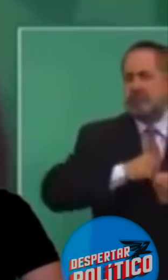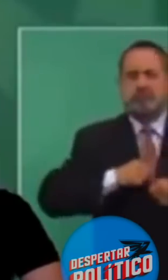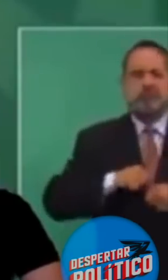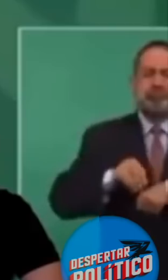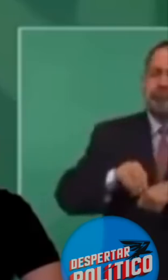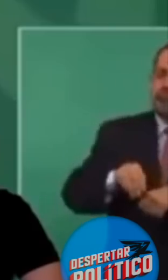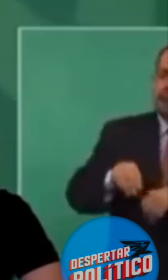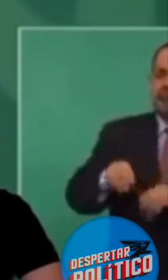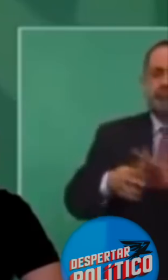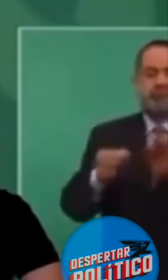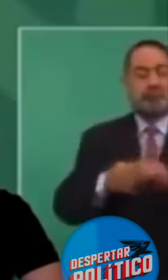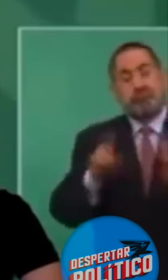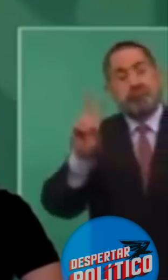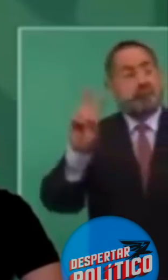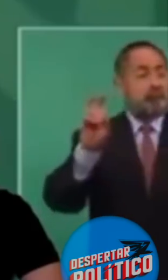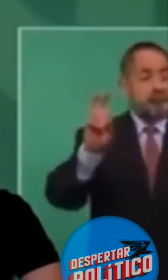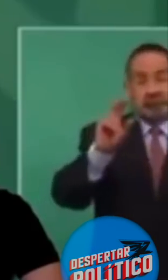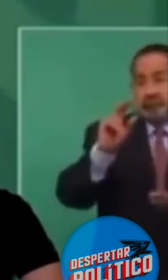influyentes, pseudo